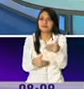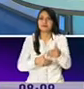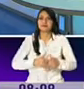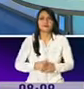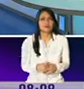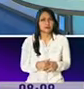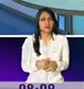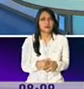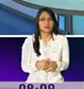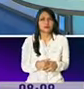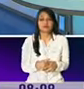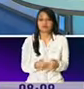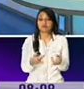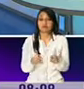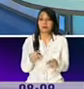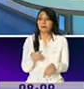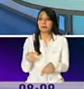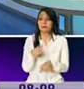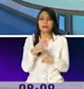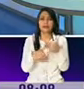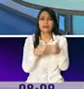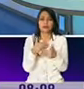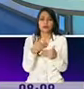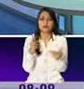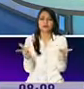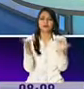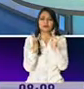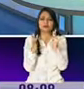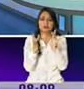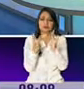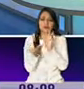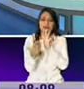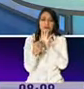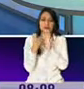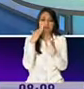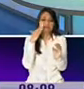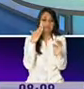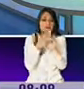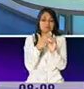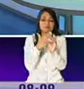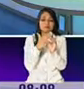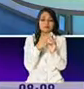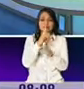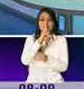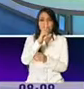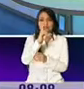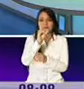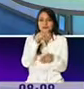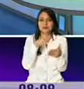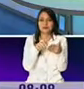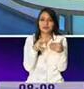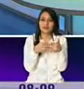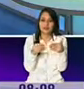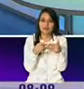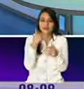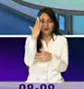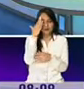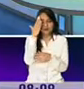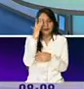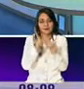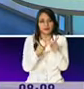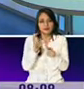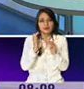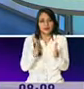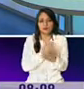meta. A salir, ¿te parece? Así es, más adelante estaremos con nuevos enlaces. Recuerden que nuestra meta son $120,000 y sabemos que con el corazón de todos